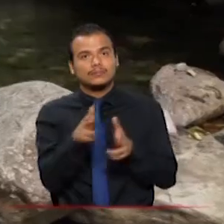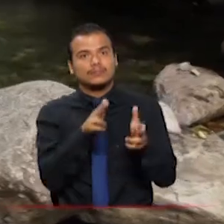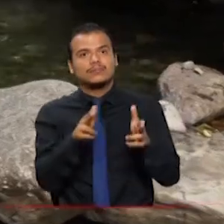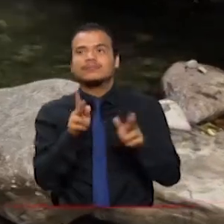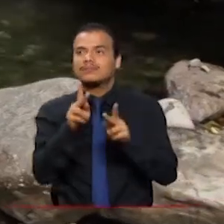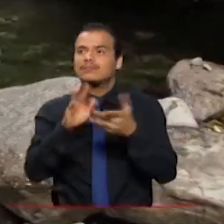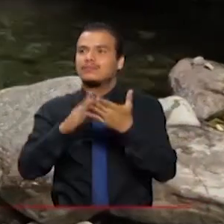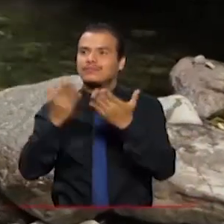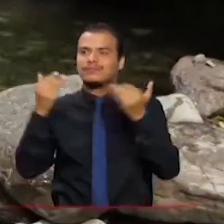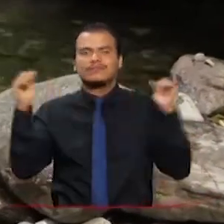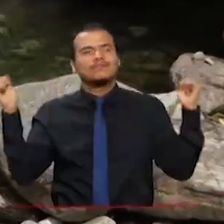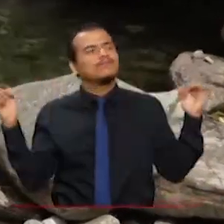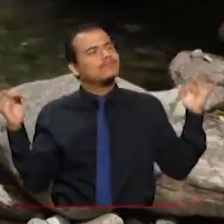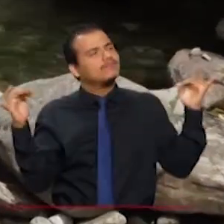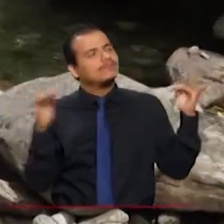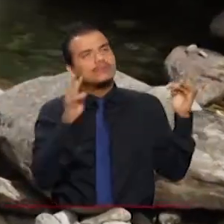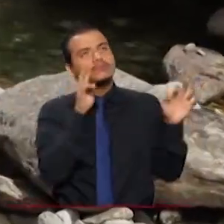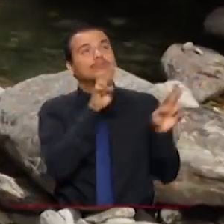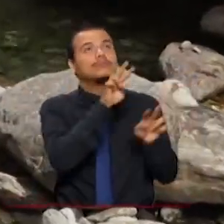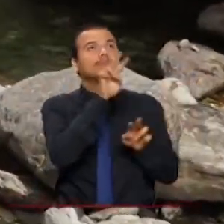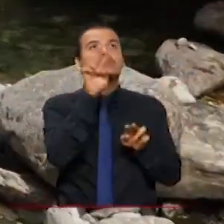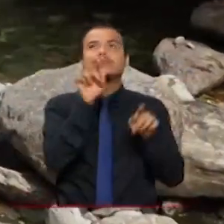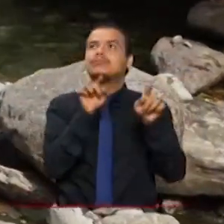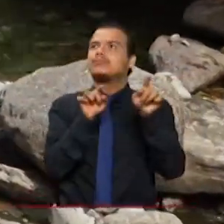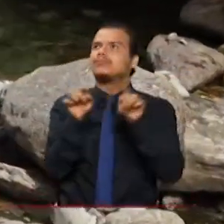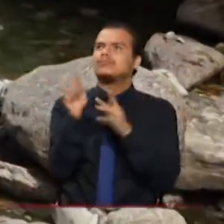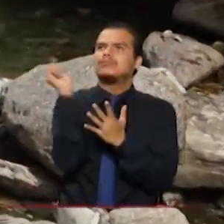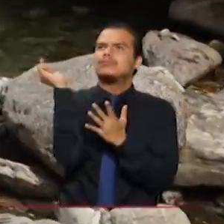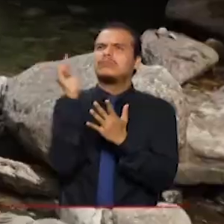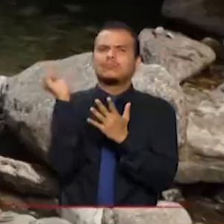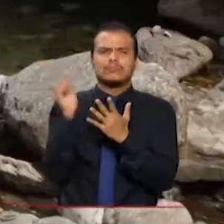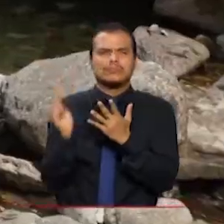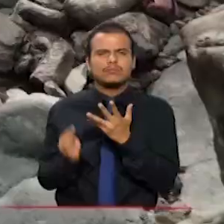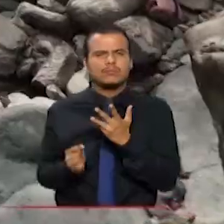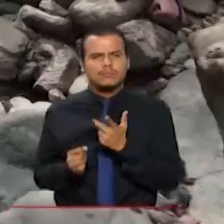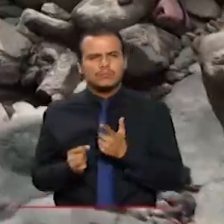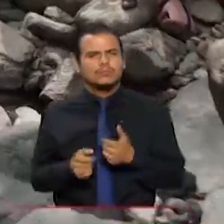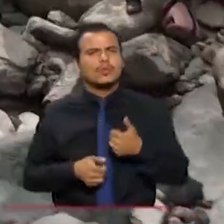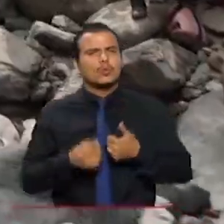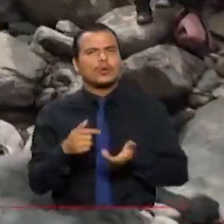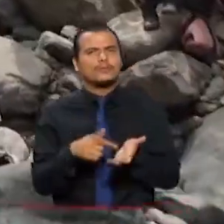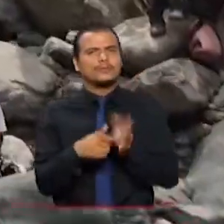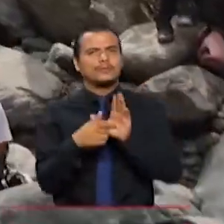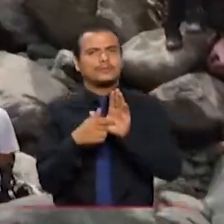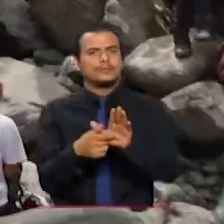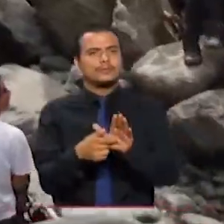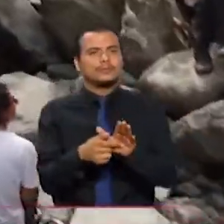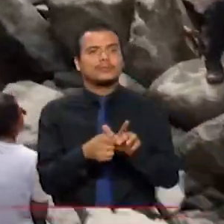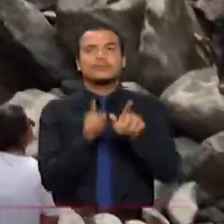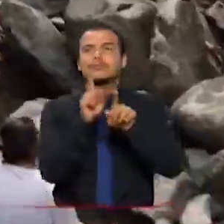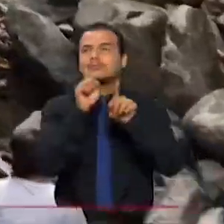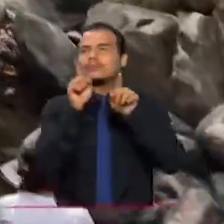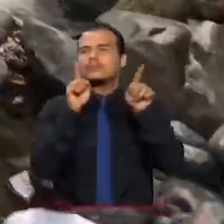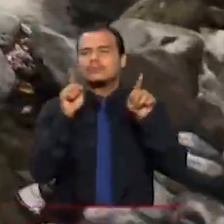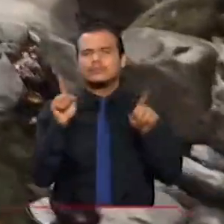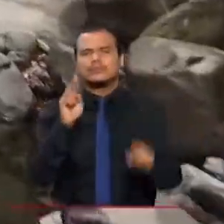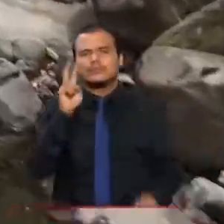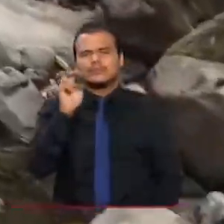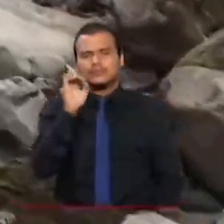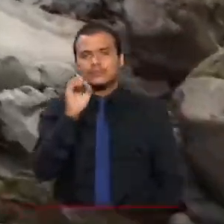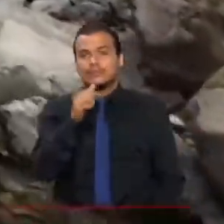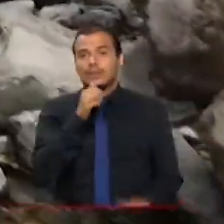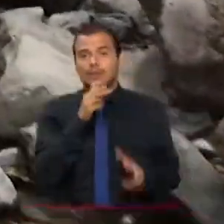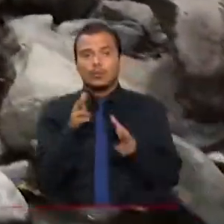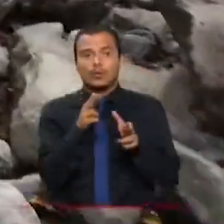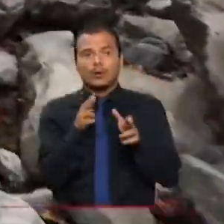reunirse y hacer un inventario rápido sobre la biodiversidad. 70 ríos de todo el mundo están